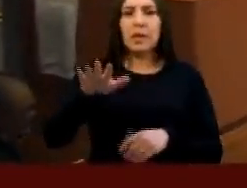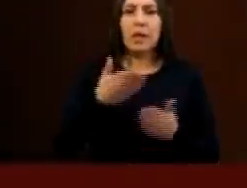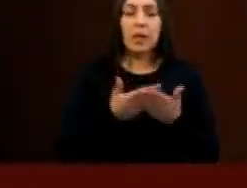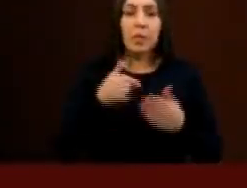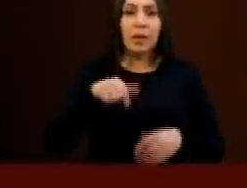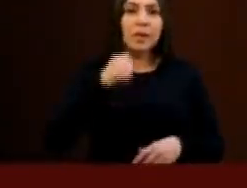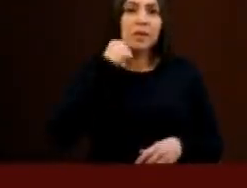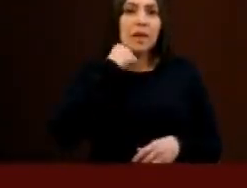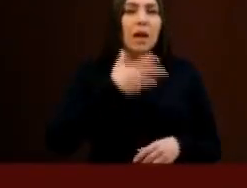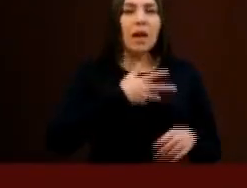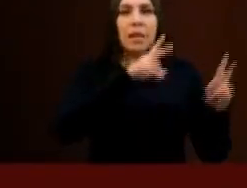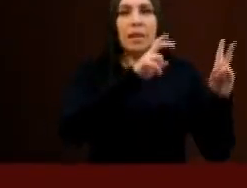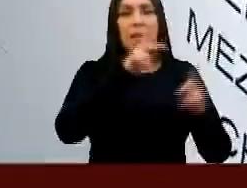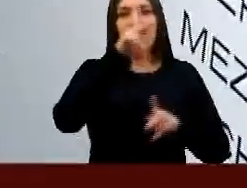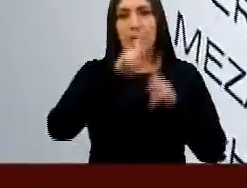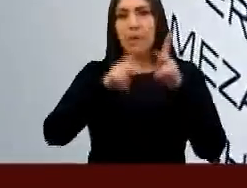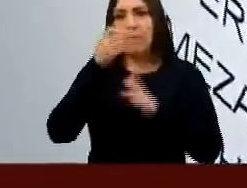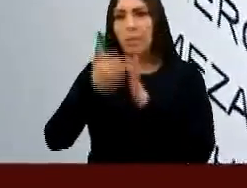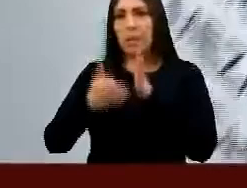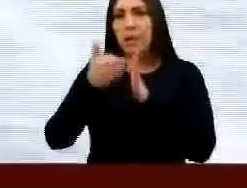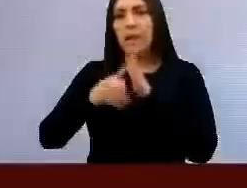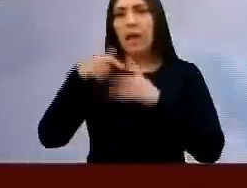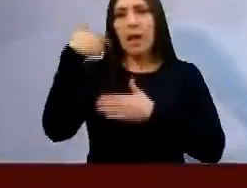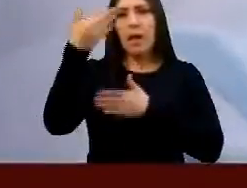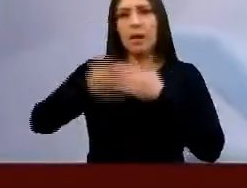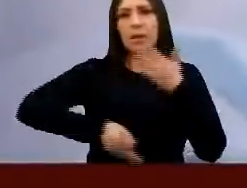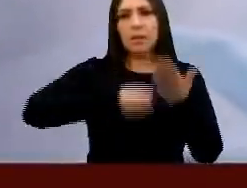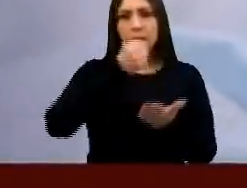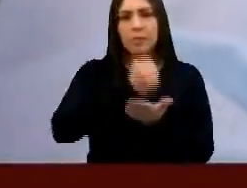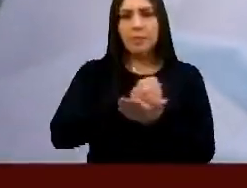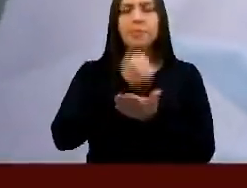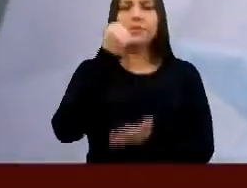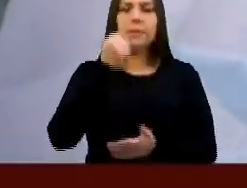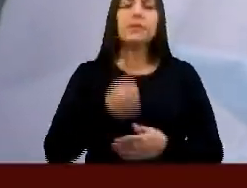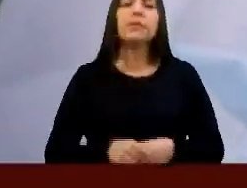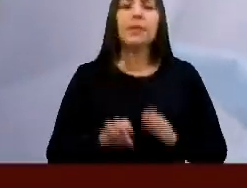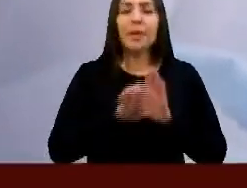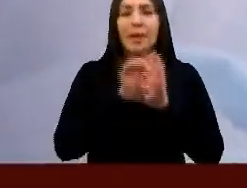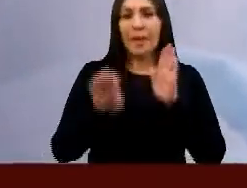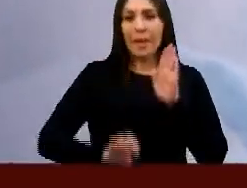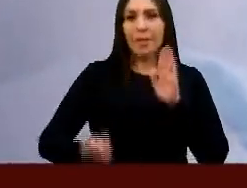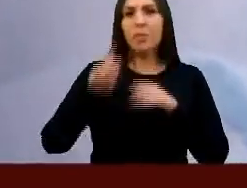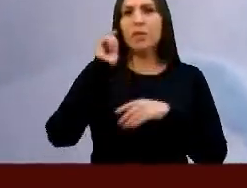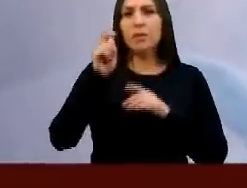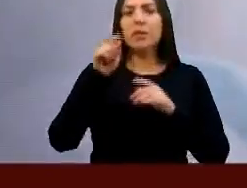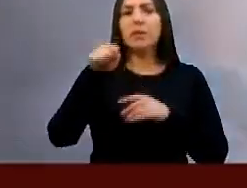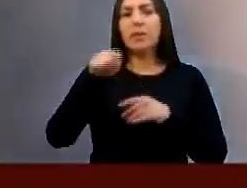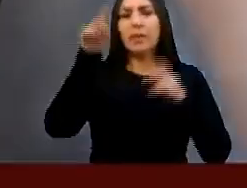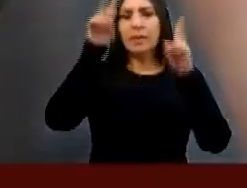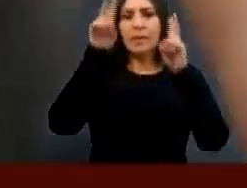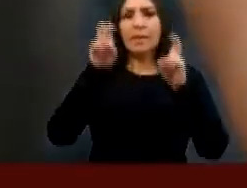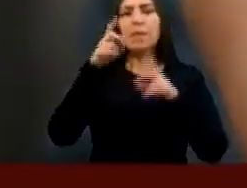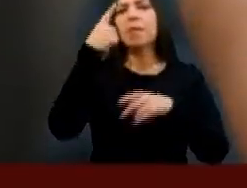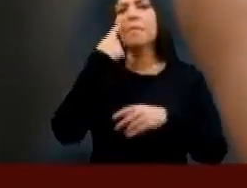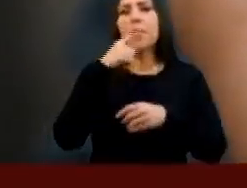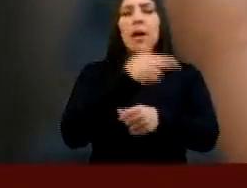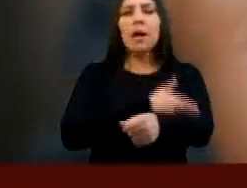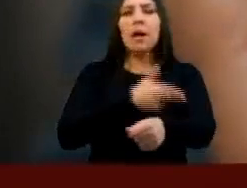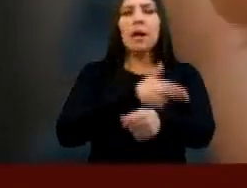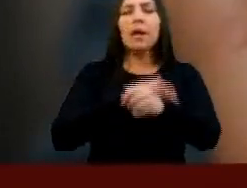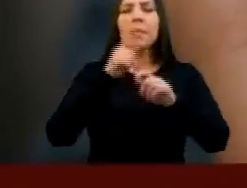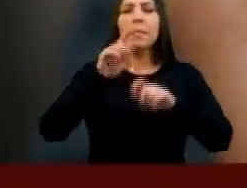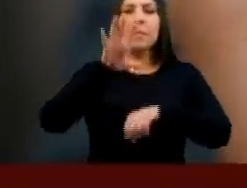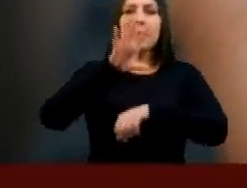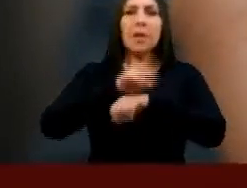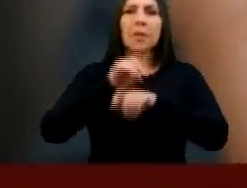varios temas pendientes por aprobar. Por ejemplo, la minuta para extender licencias de paternidad de 5 a 20 días por el nacimiento